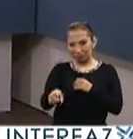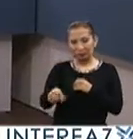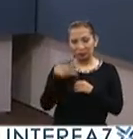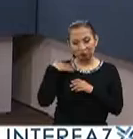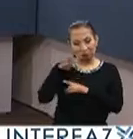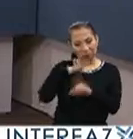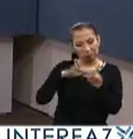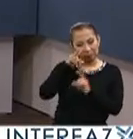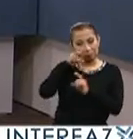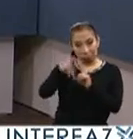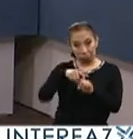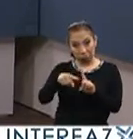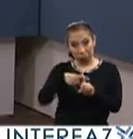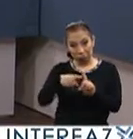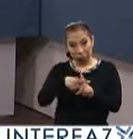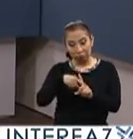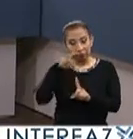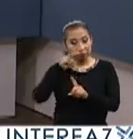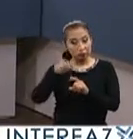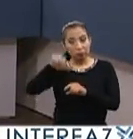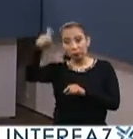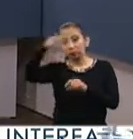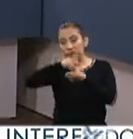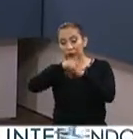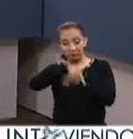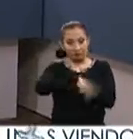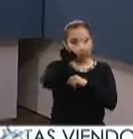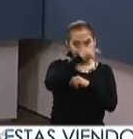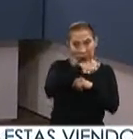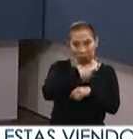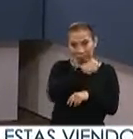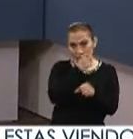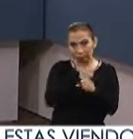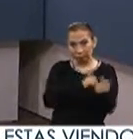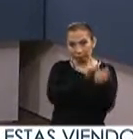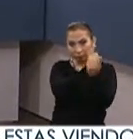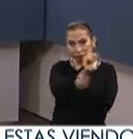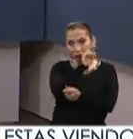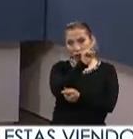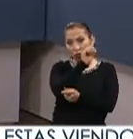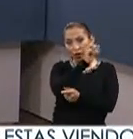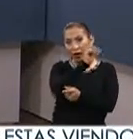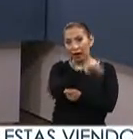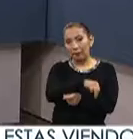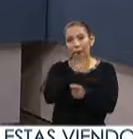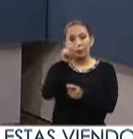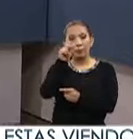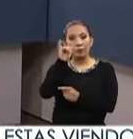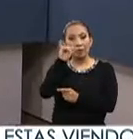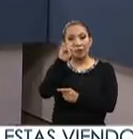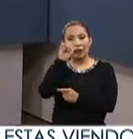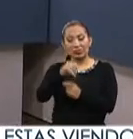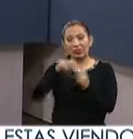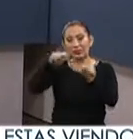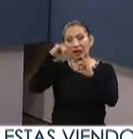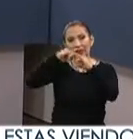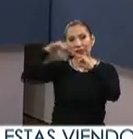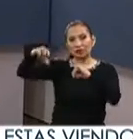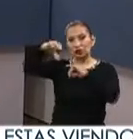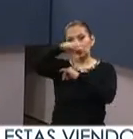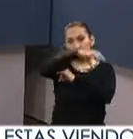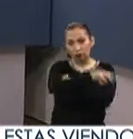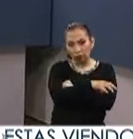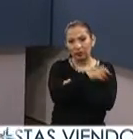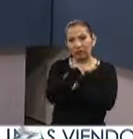de fenómenos muy positivos cada vez se ven en más países. En México hemos tenido la oportunidad de hablar con la UNAM, con el Poli y con diversas instituciones